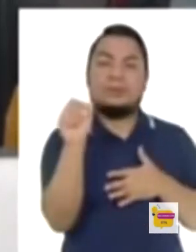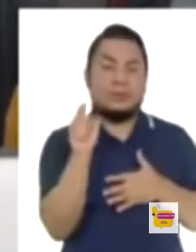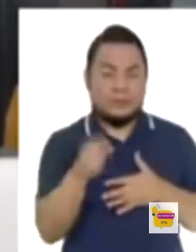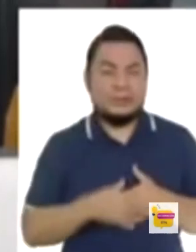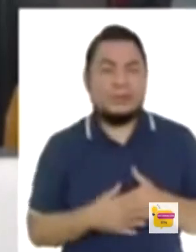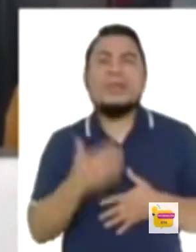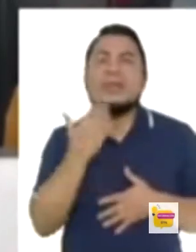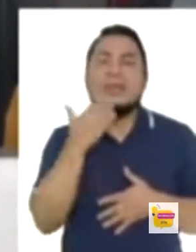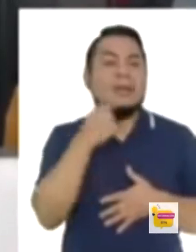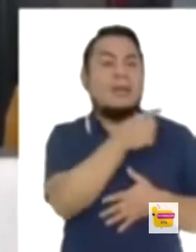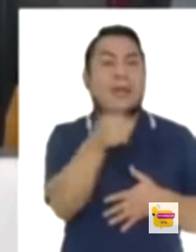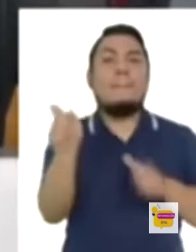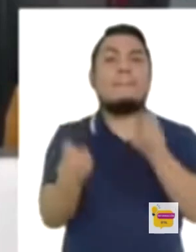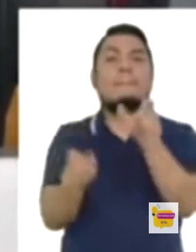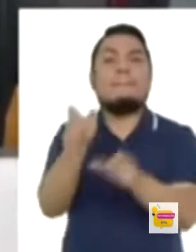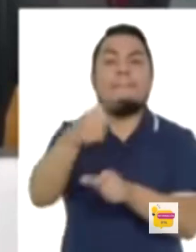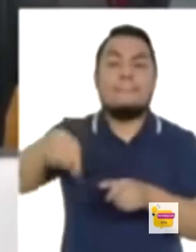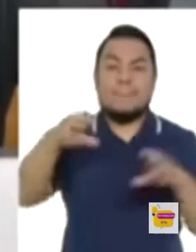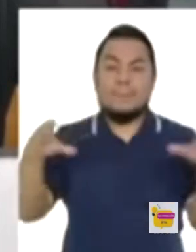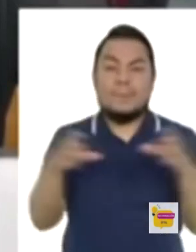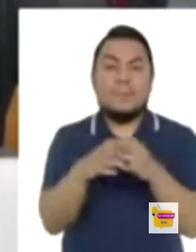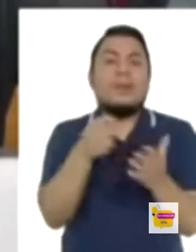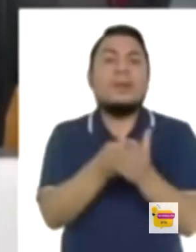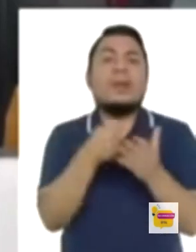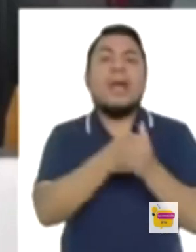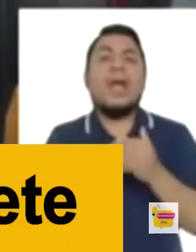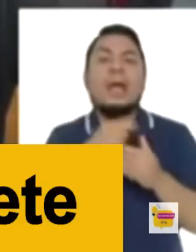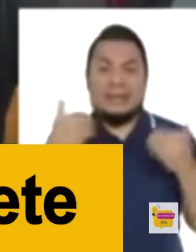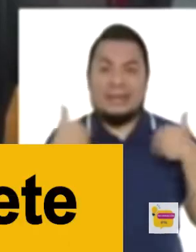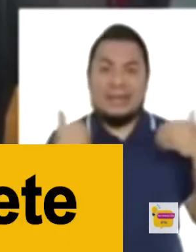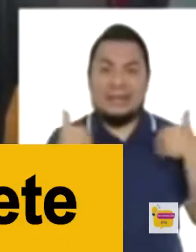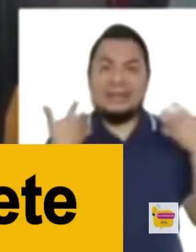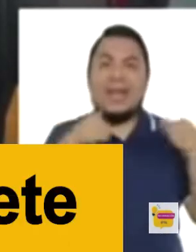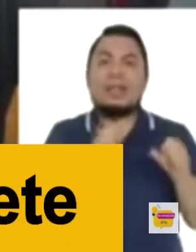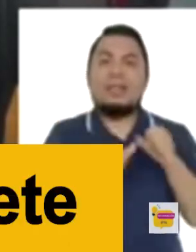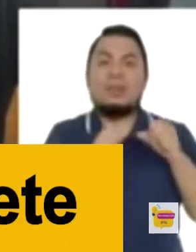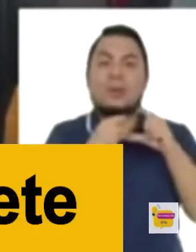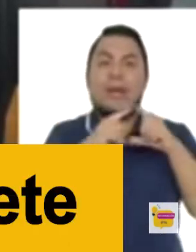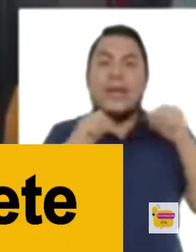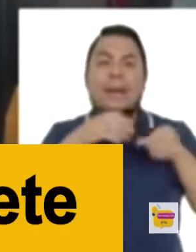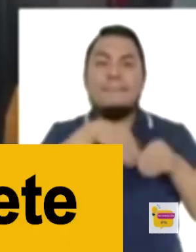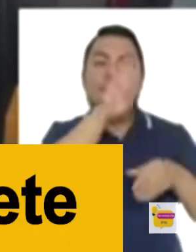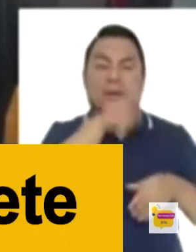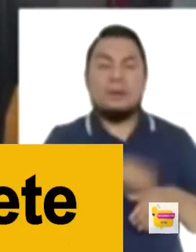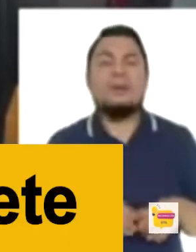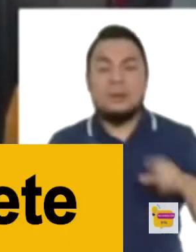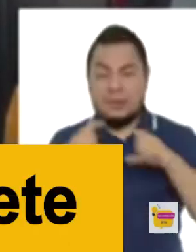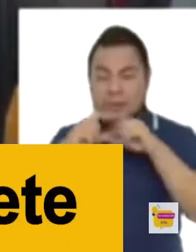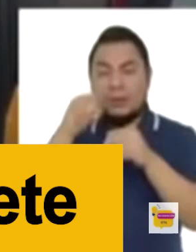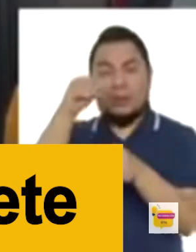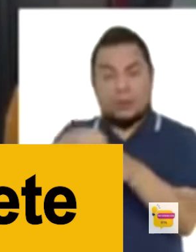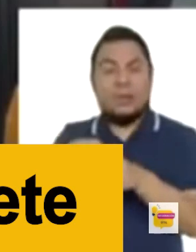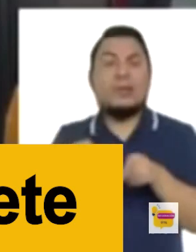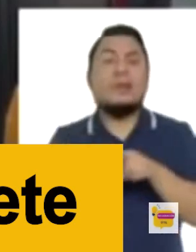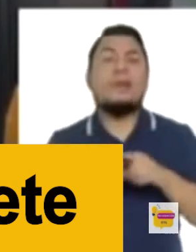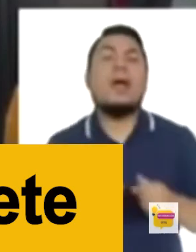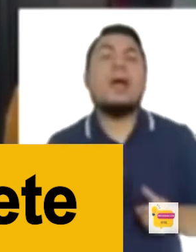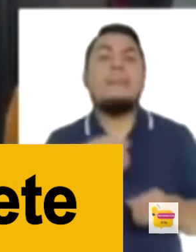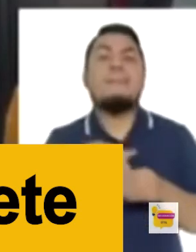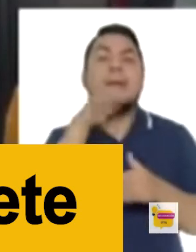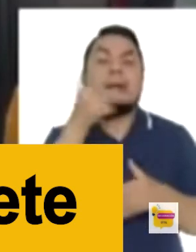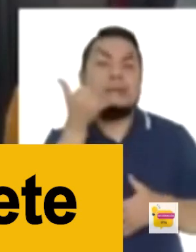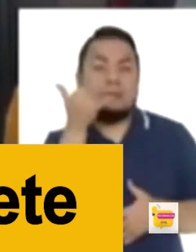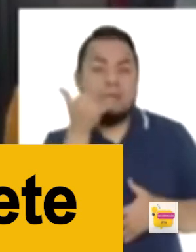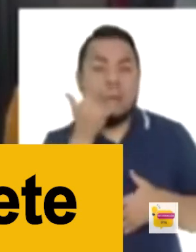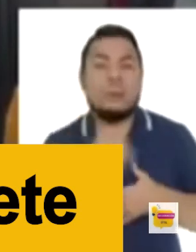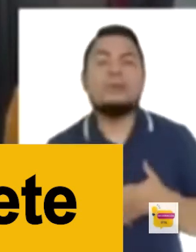soles a aquellos ciudadanos con cuentas bancarias, billeteras digitales, banca celular,